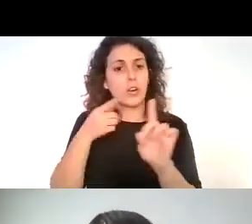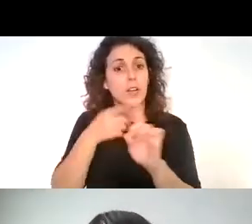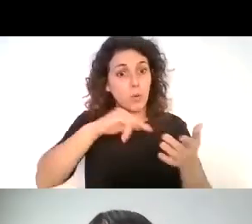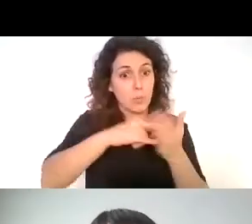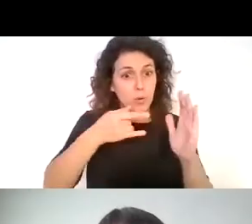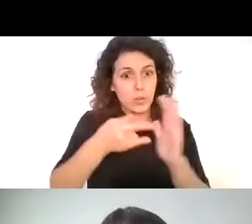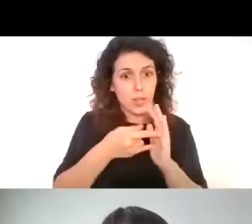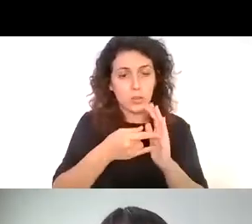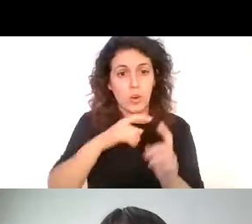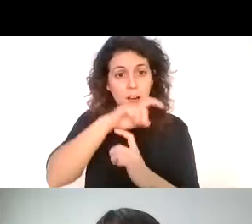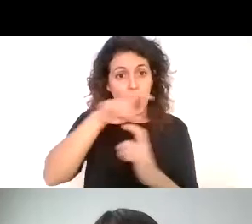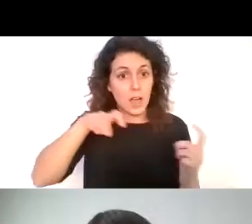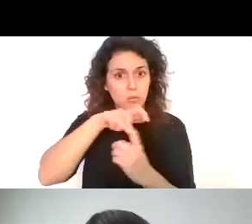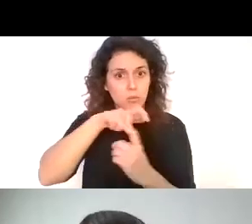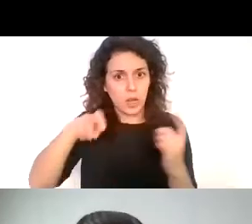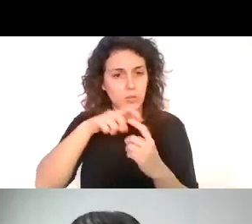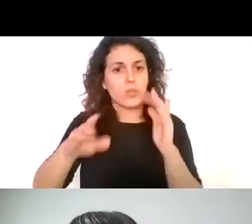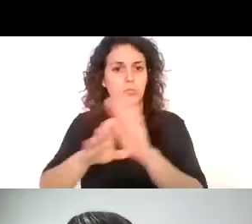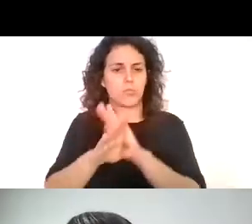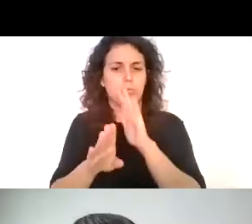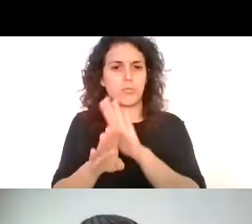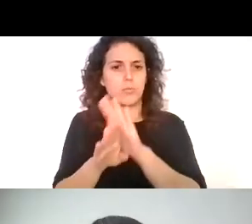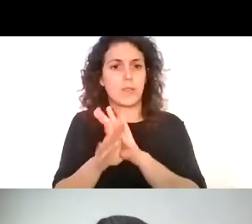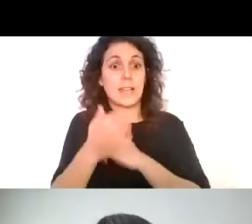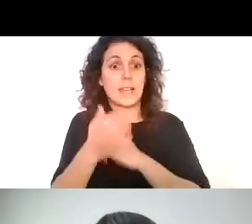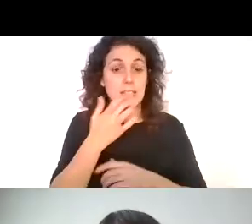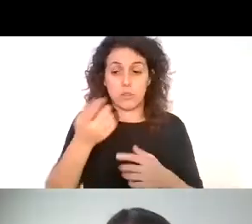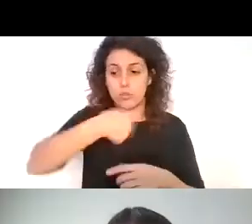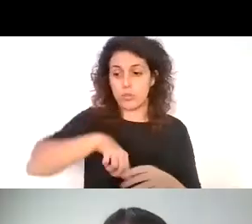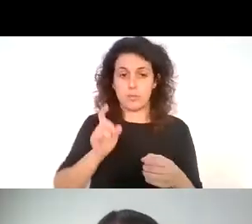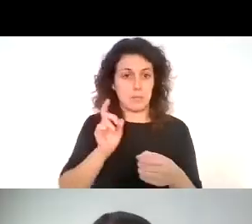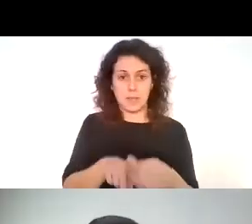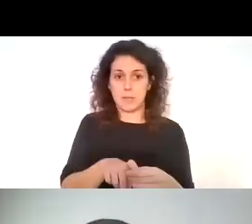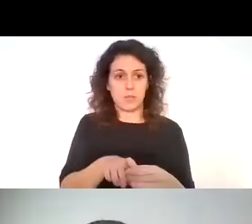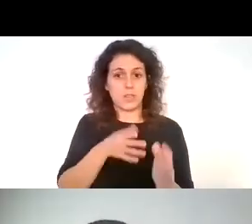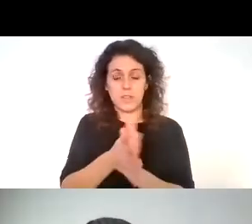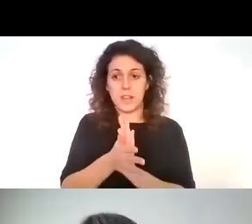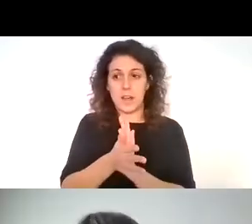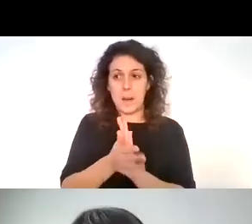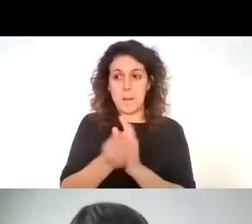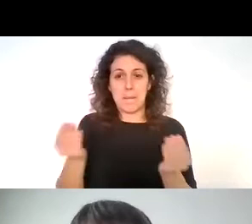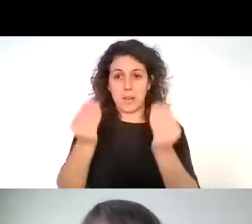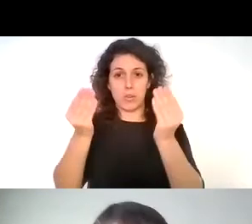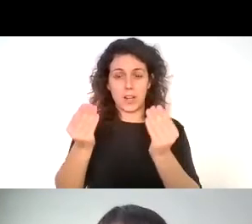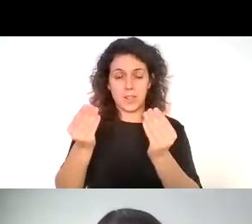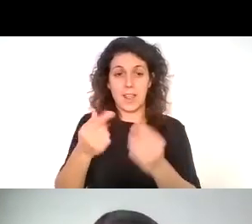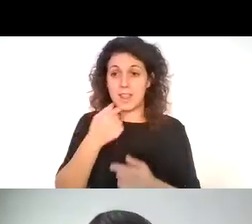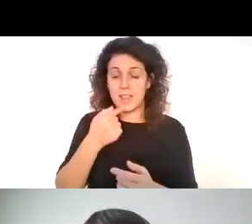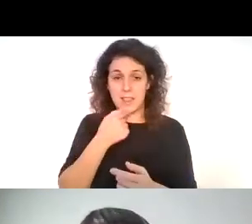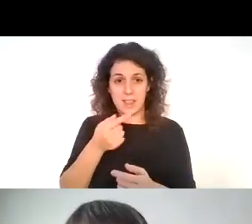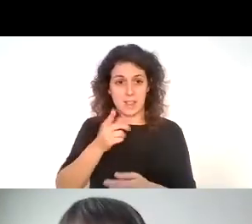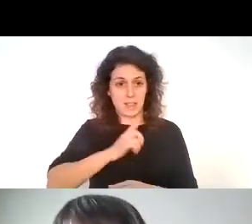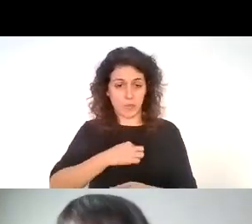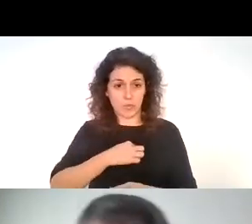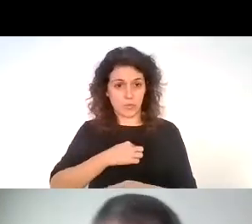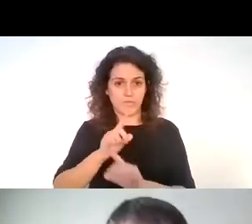año a año. Si nosotros estamos con ellos, nos transmiten las mejoras que podemos hacer, son los usuarios finales, mejor que ellos no nos